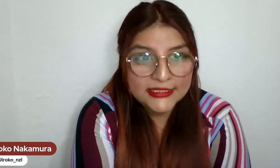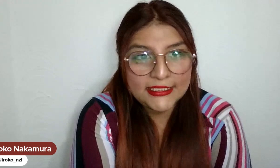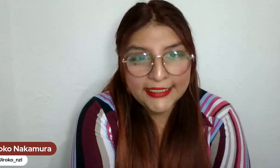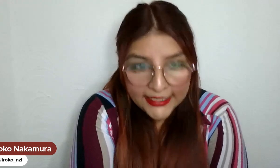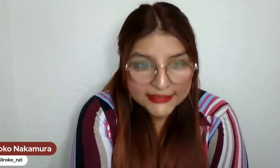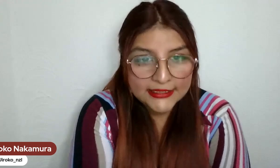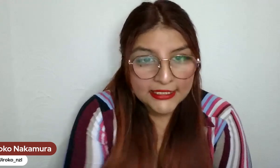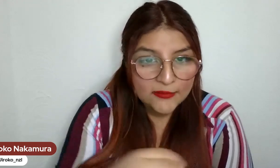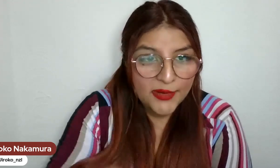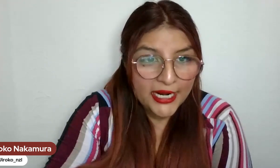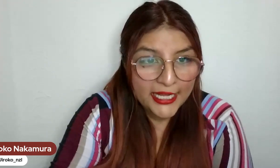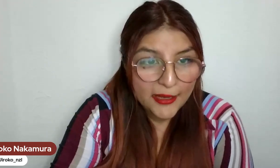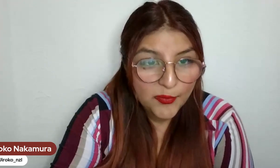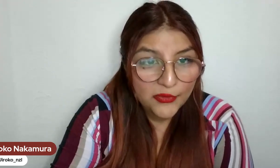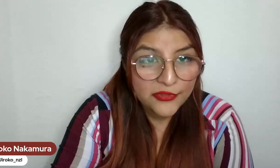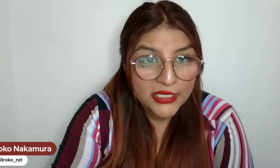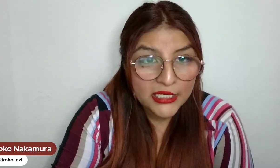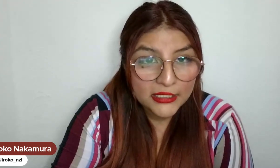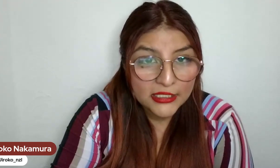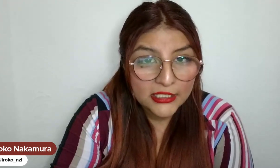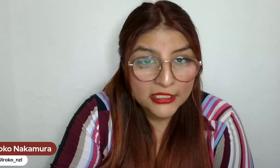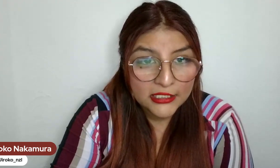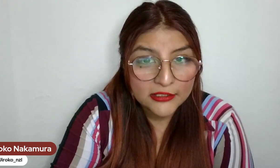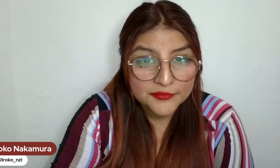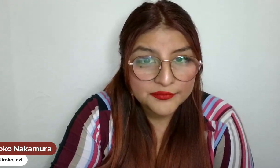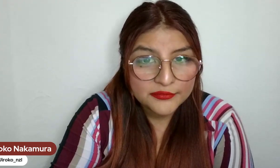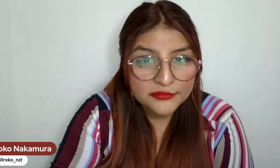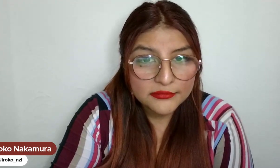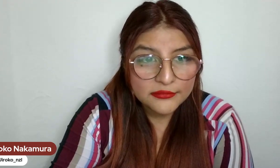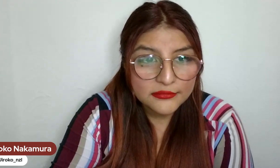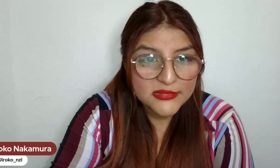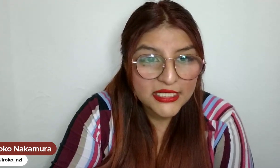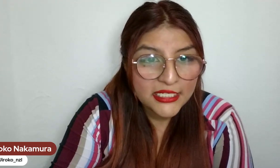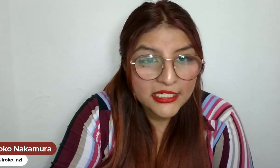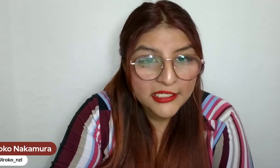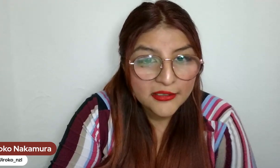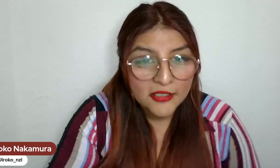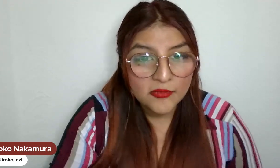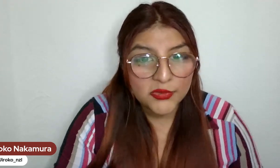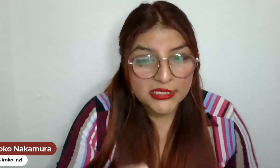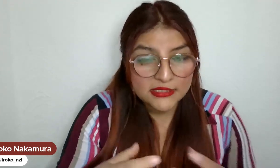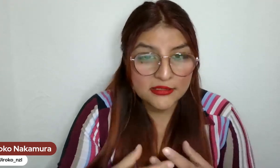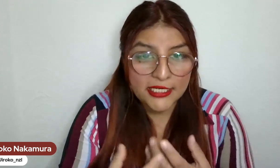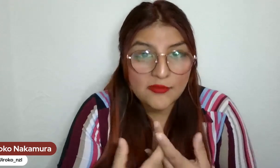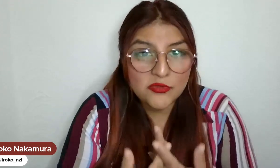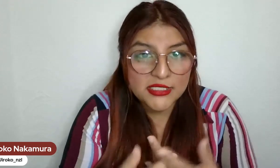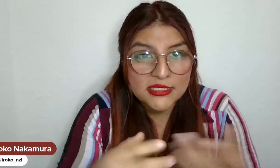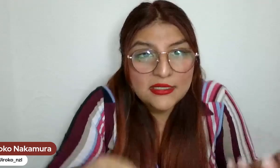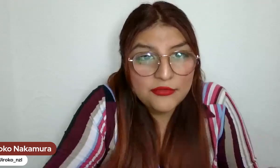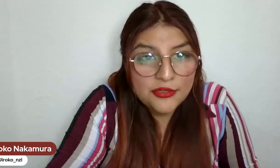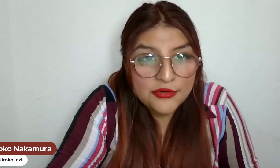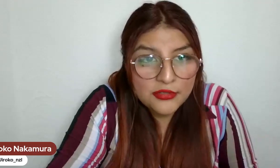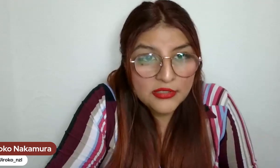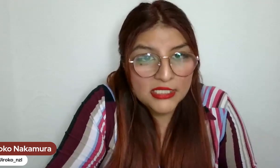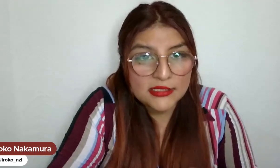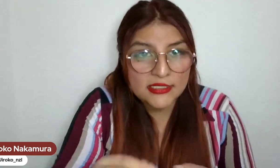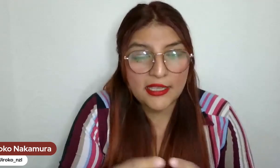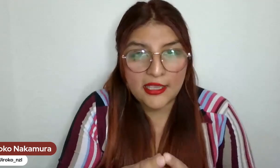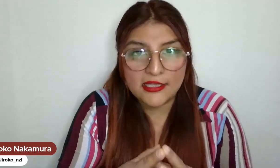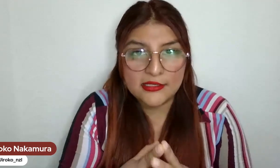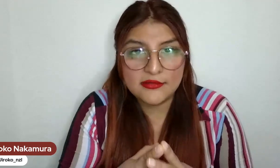laborales sindicales para poder eh tener Pues digamos esta